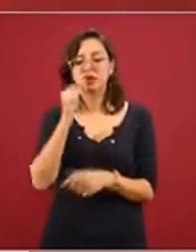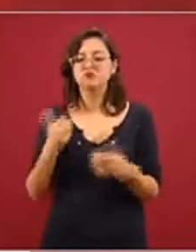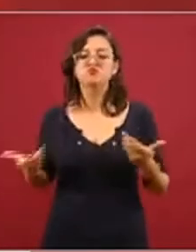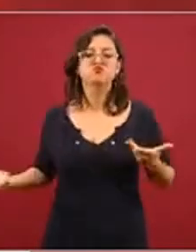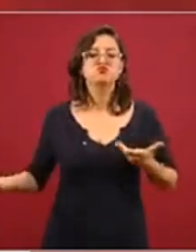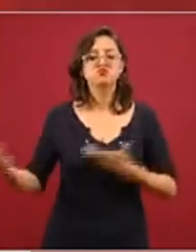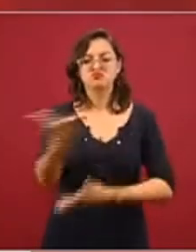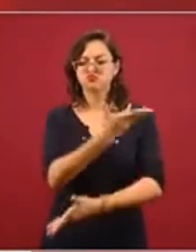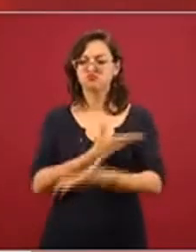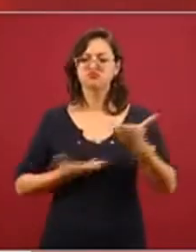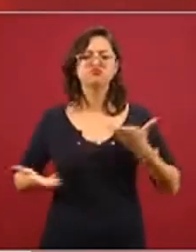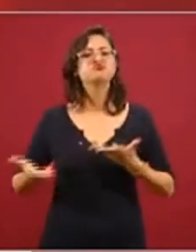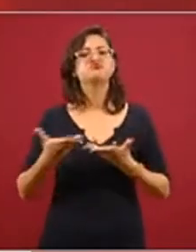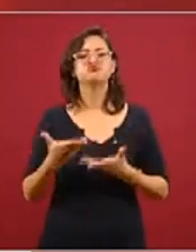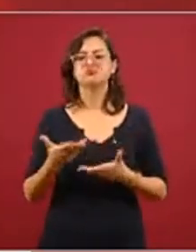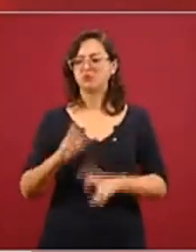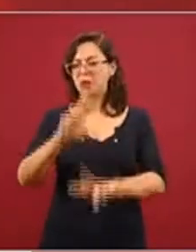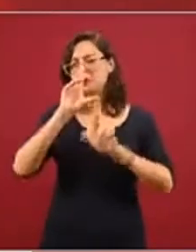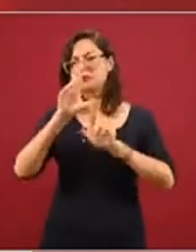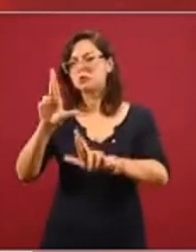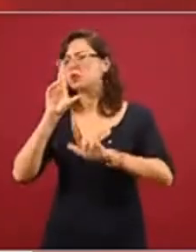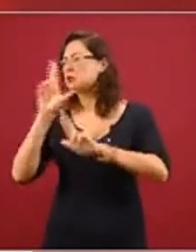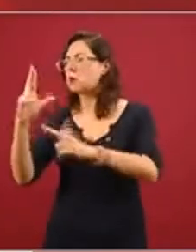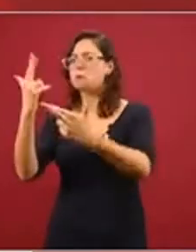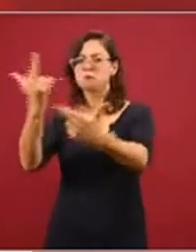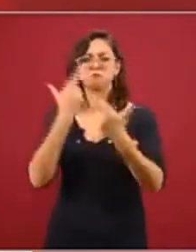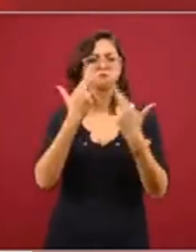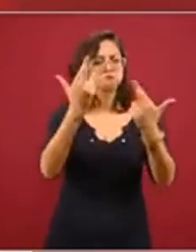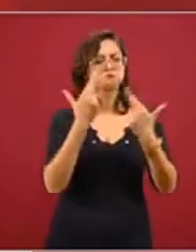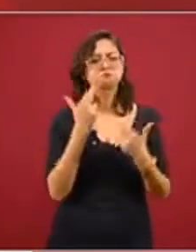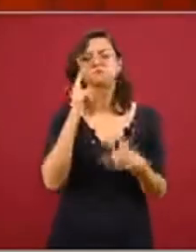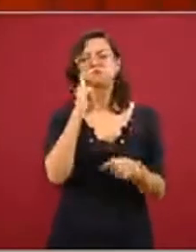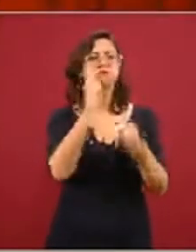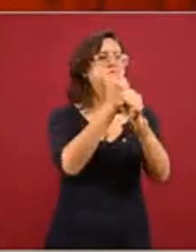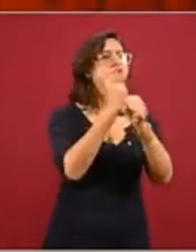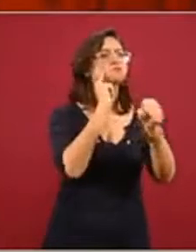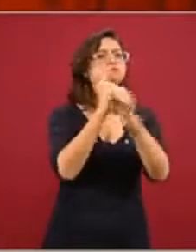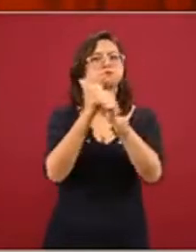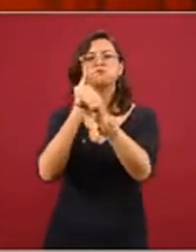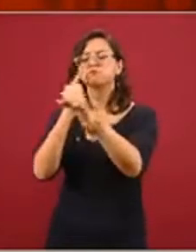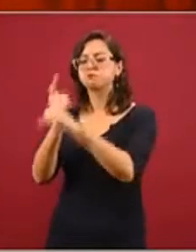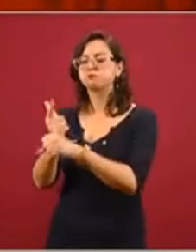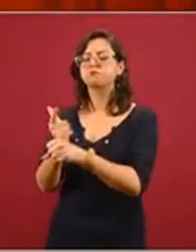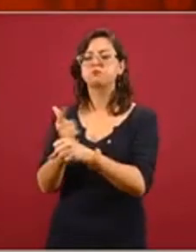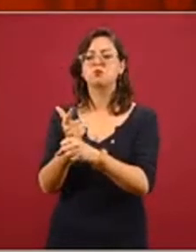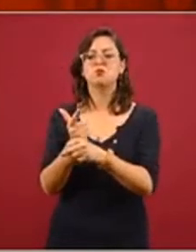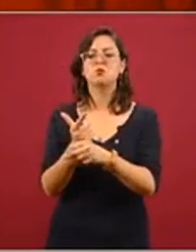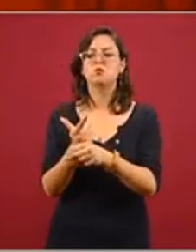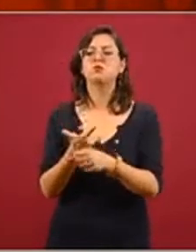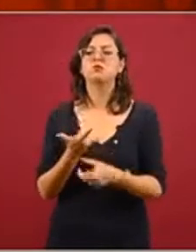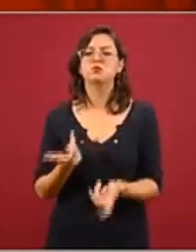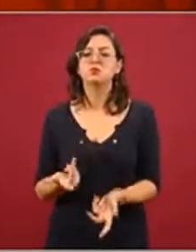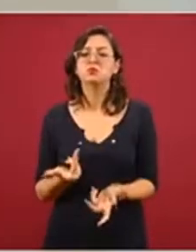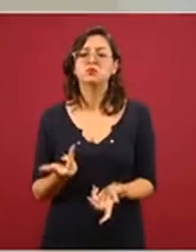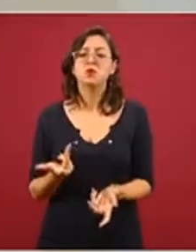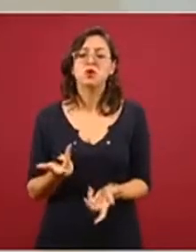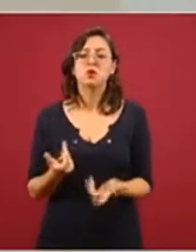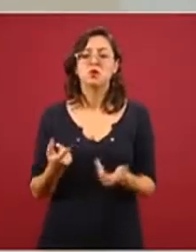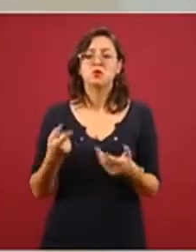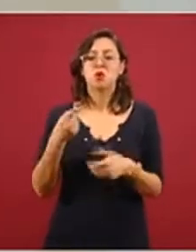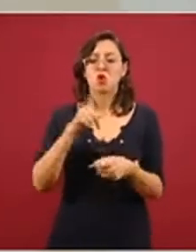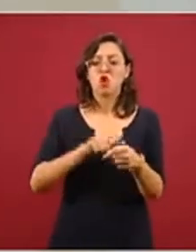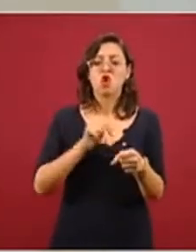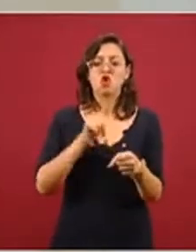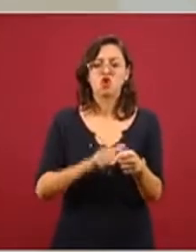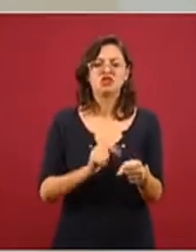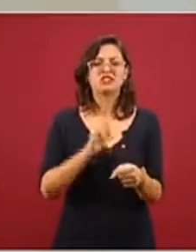intercambio muy fluido, muy respetuoso, muy productivo en el que se identifica el significado de tener determinado